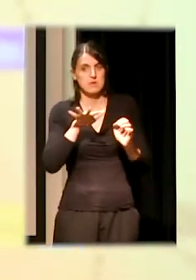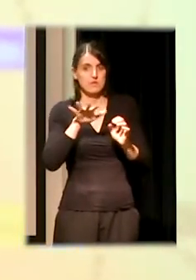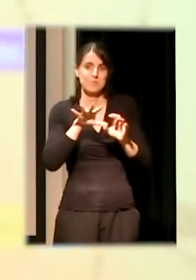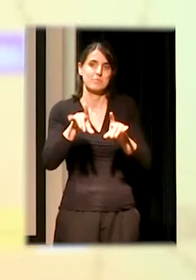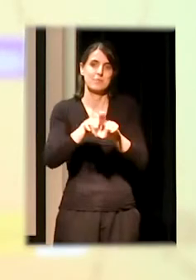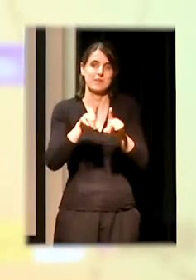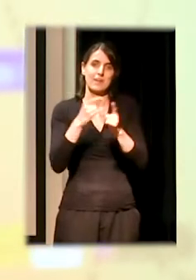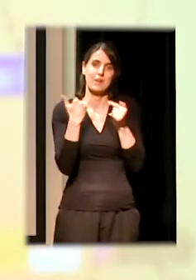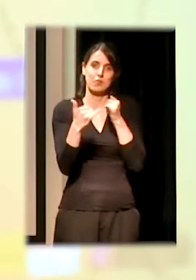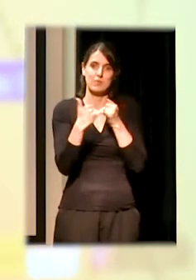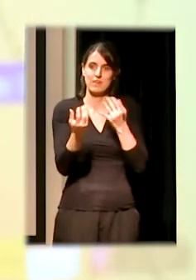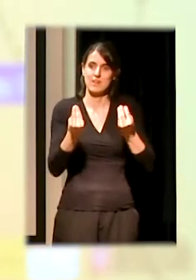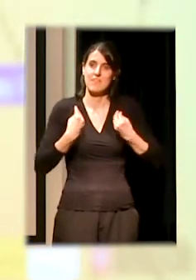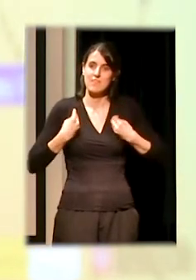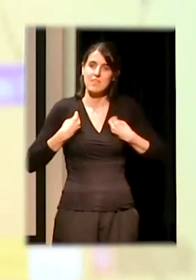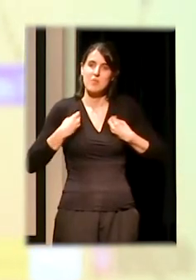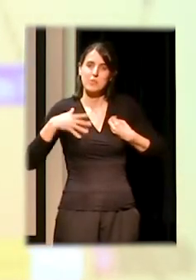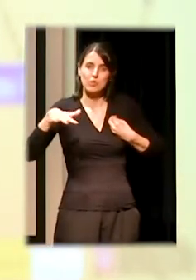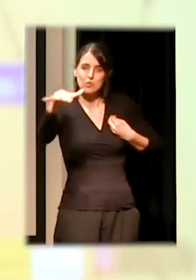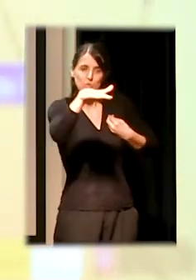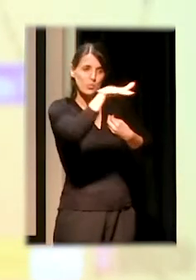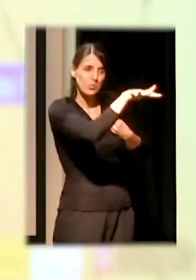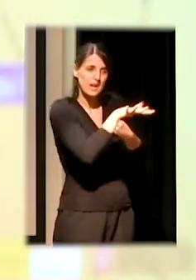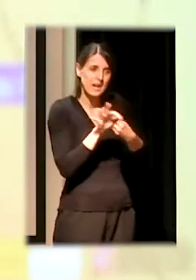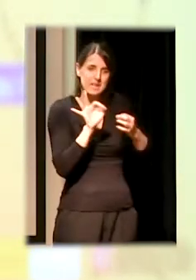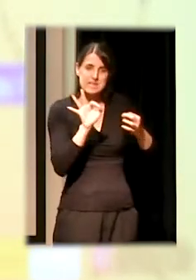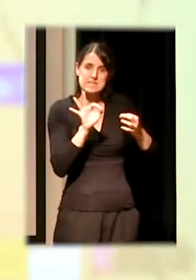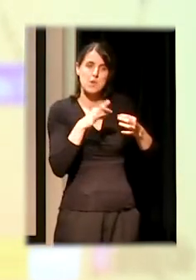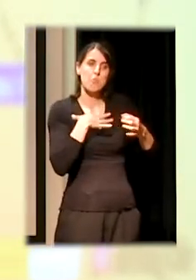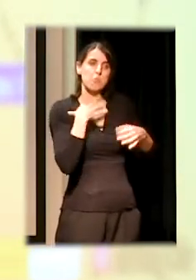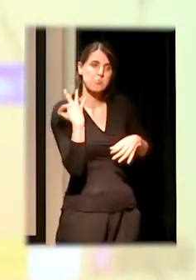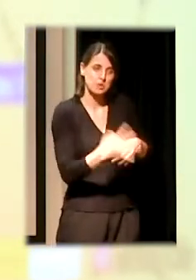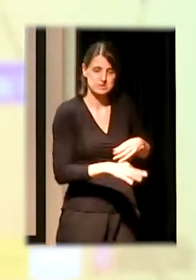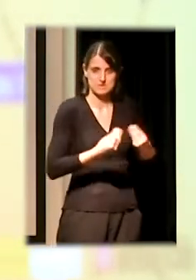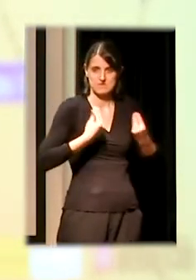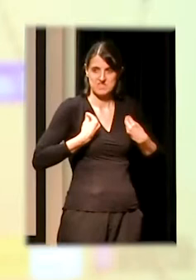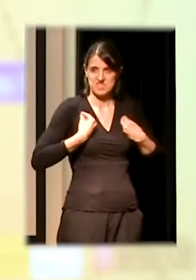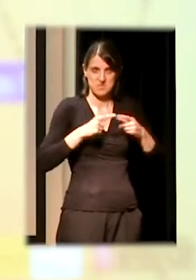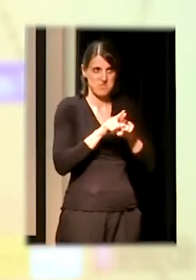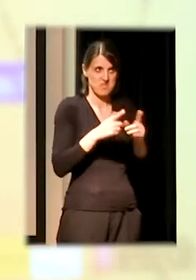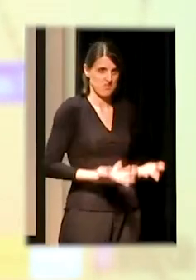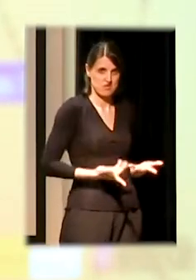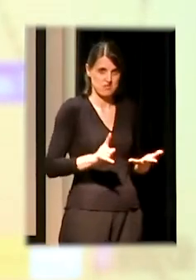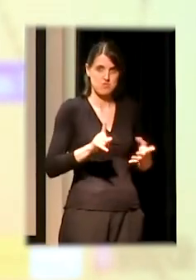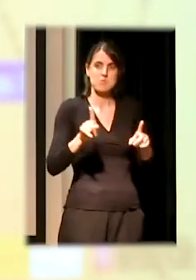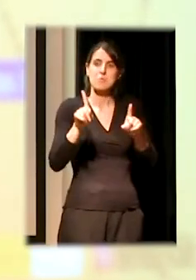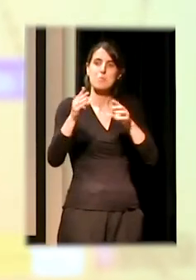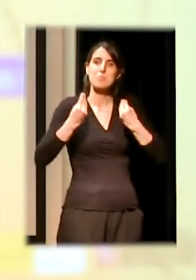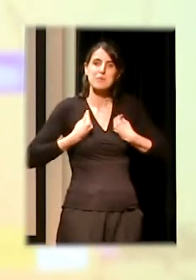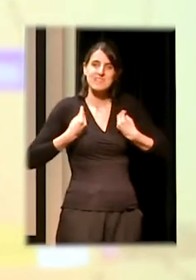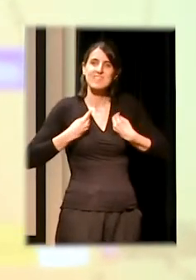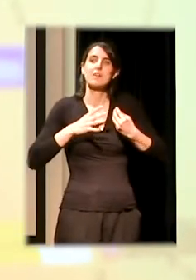reapropiar de la vida desde otros lugares realmente vivibles, no lo que nos está pasando ahora. Reapropiarnos de vidas que